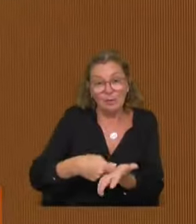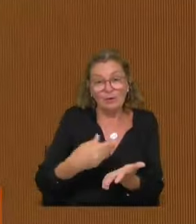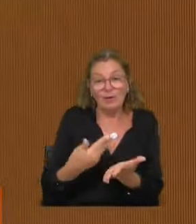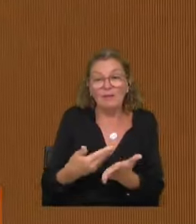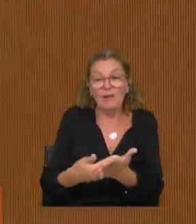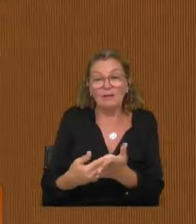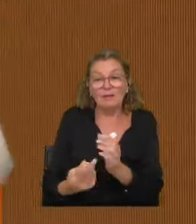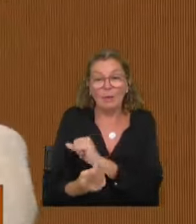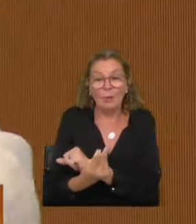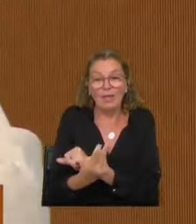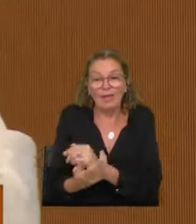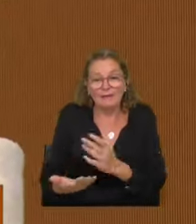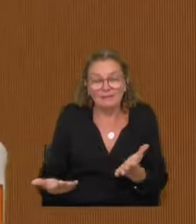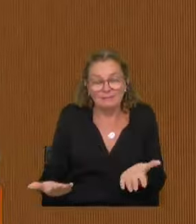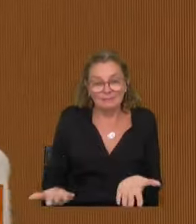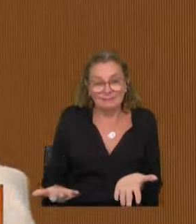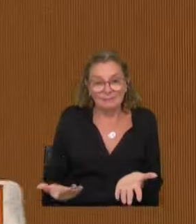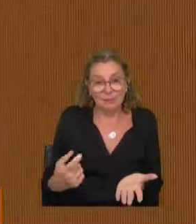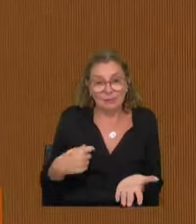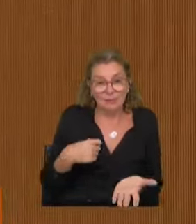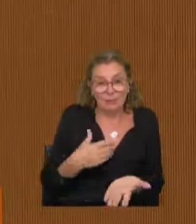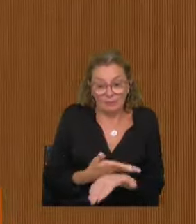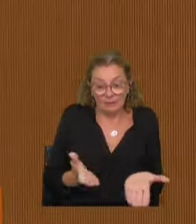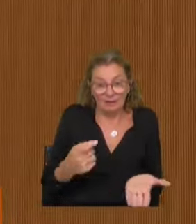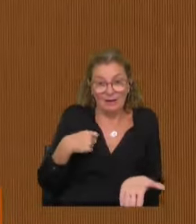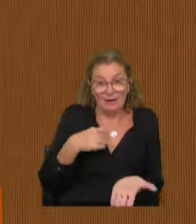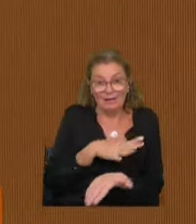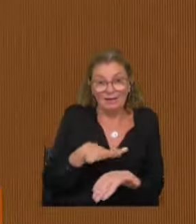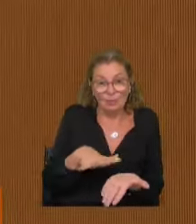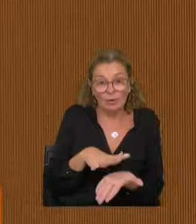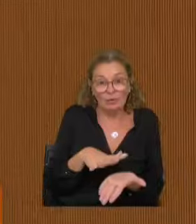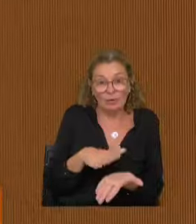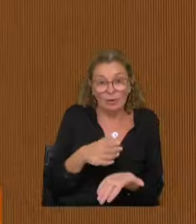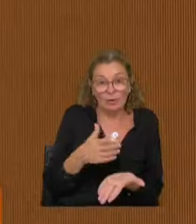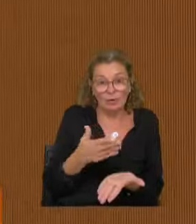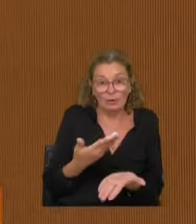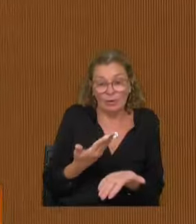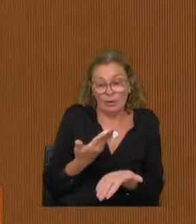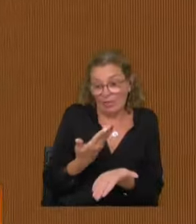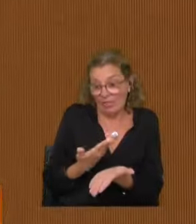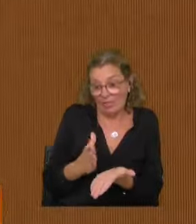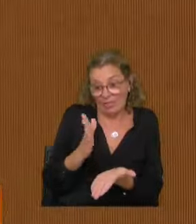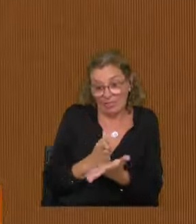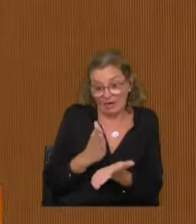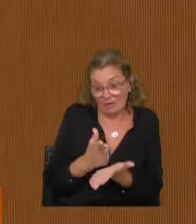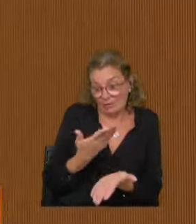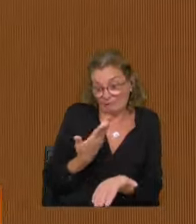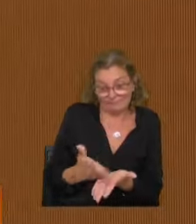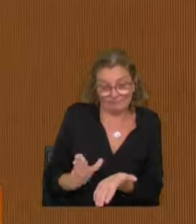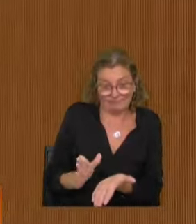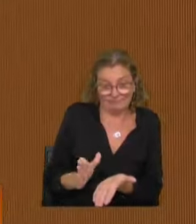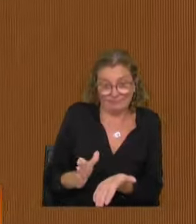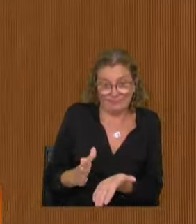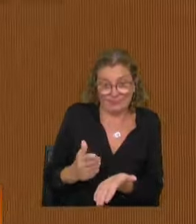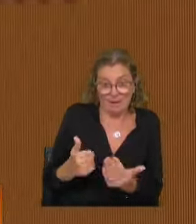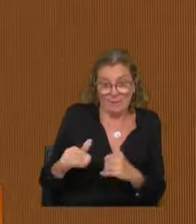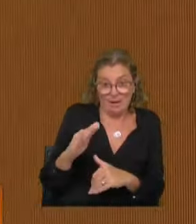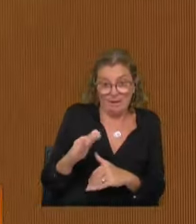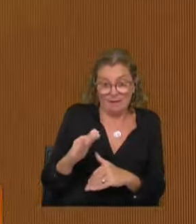eh cuando pongo la situación del del incremento de la vulneración de derechos no mostrado por este incremento de